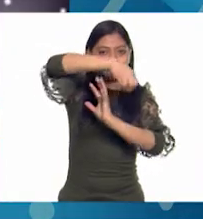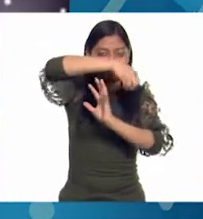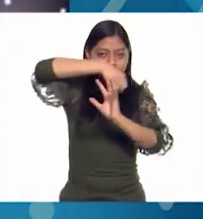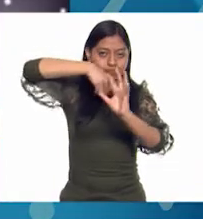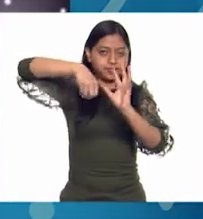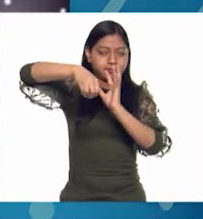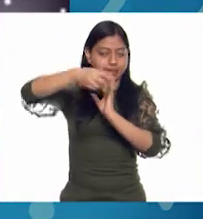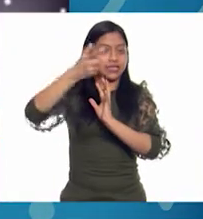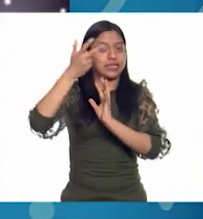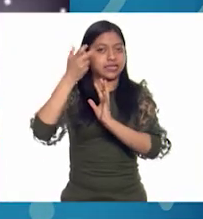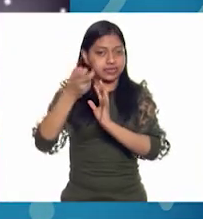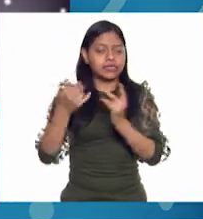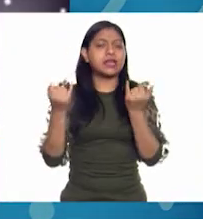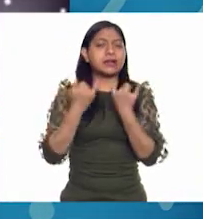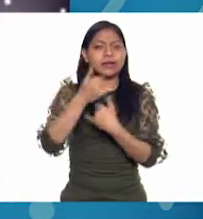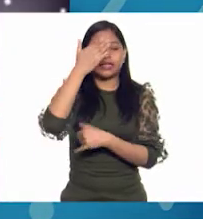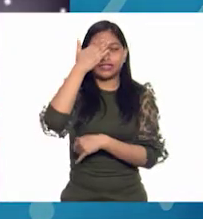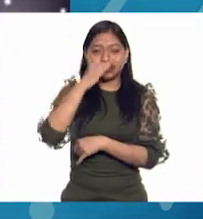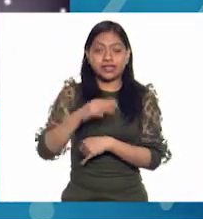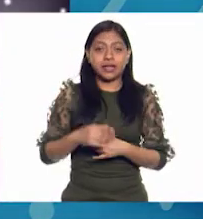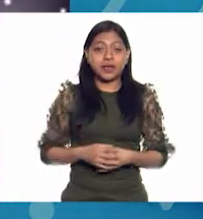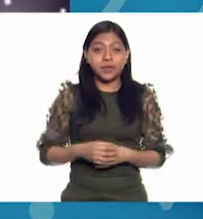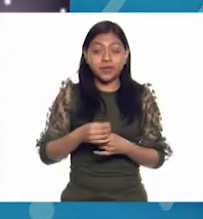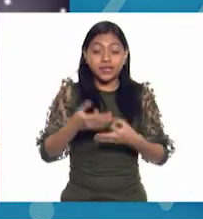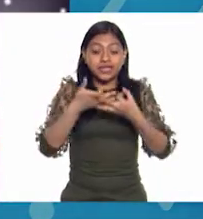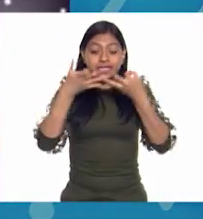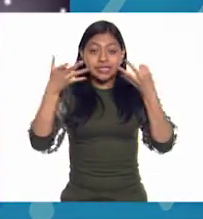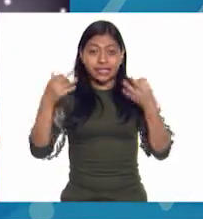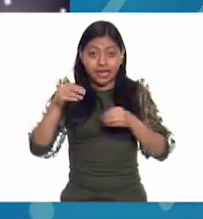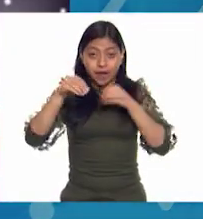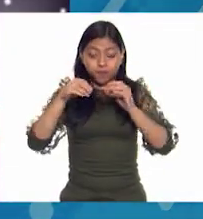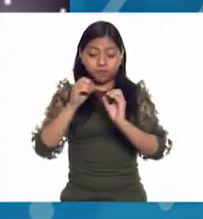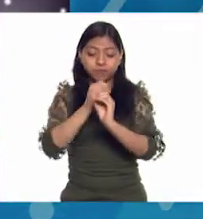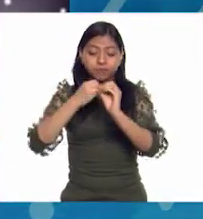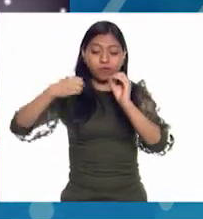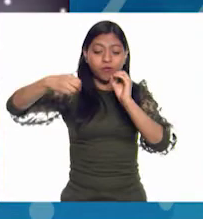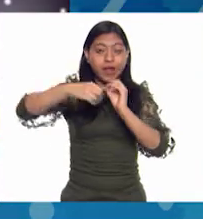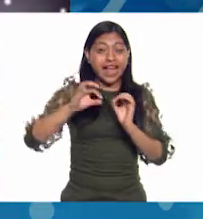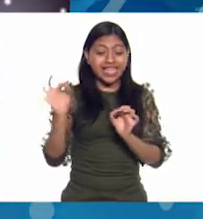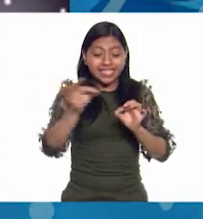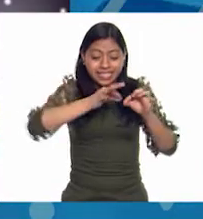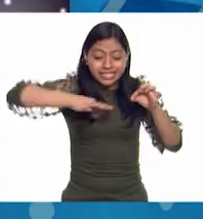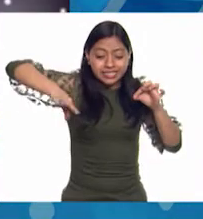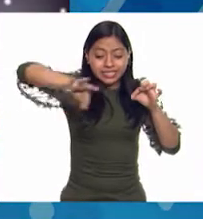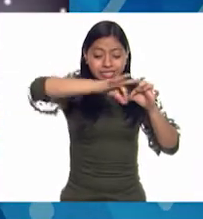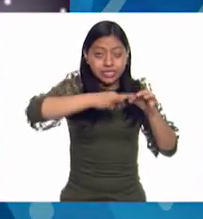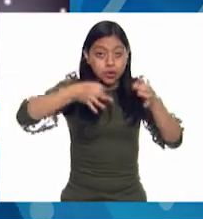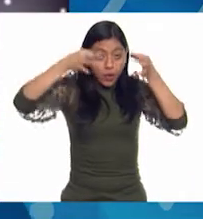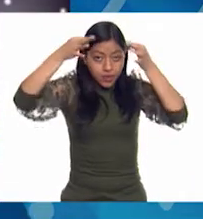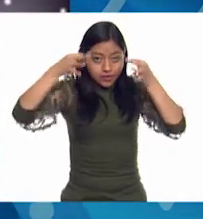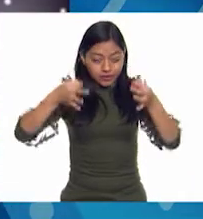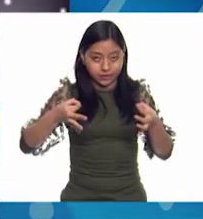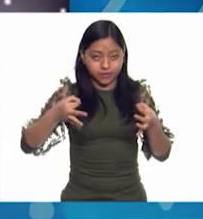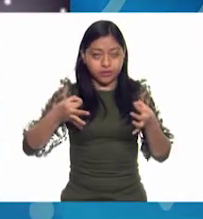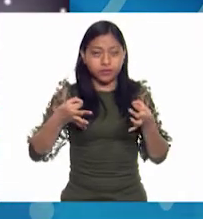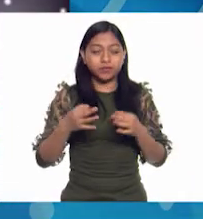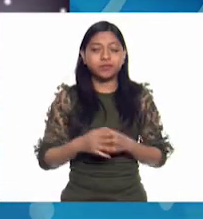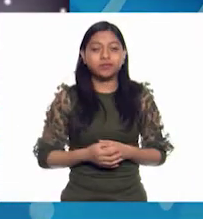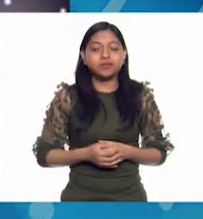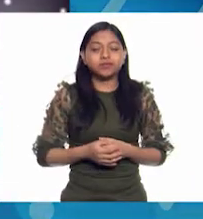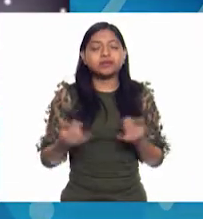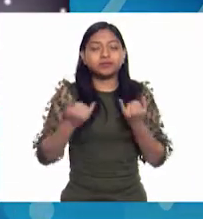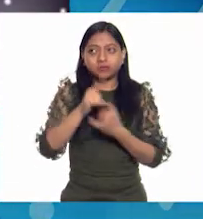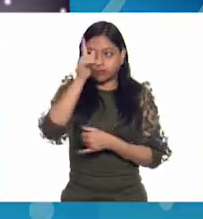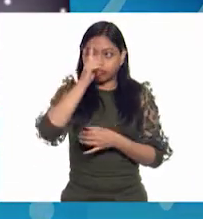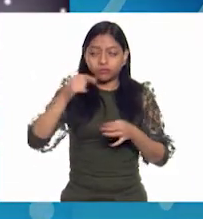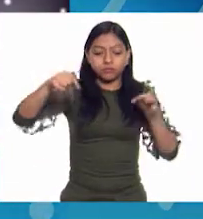celeste. Y también sabemos que la órbita de la Tierra en su movimiento alrededor del Sol y la órbita de la Luna en su movimiento alrededor